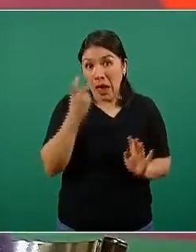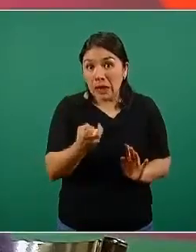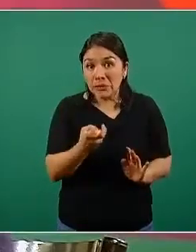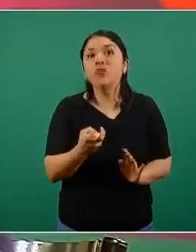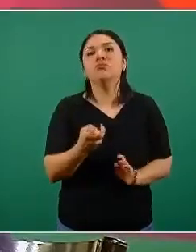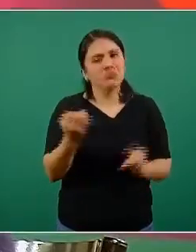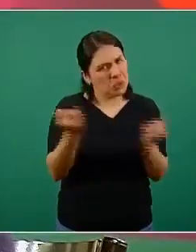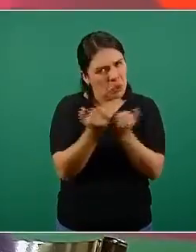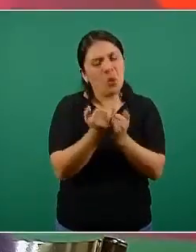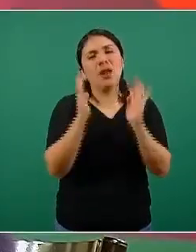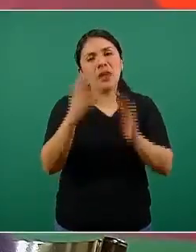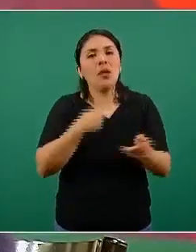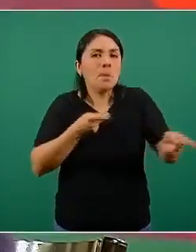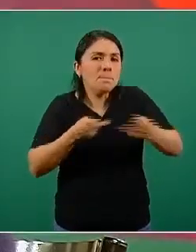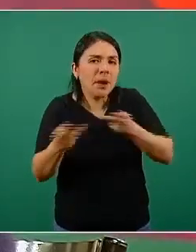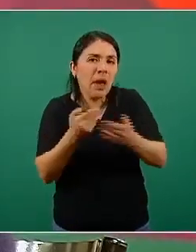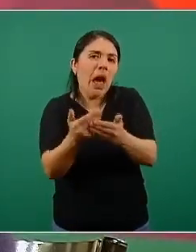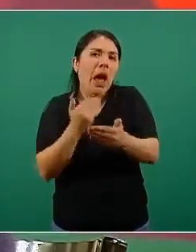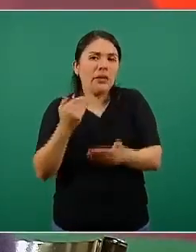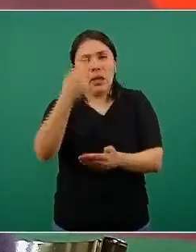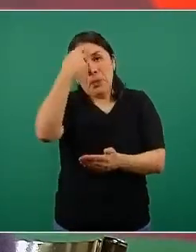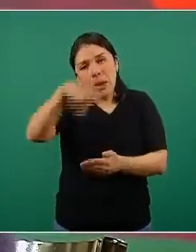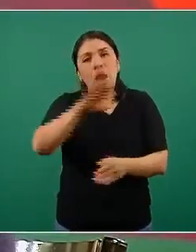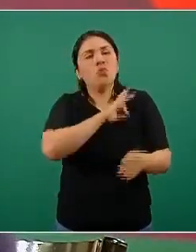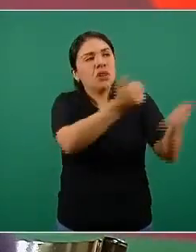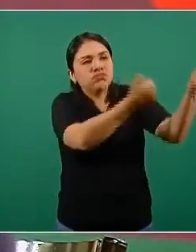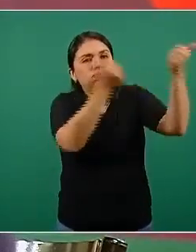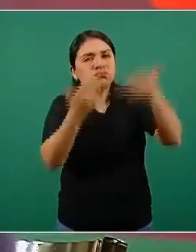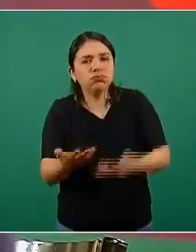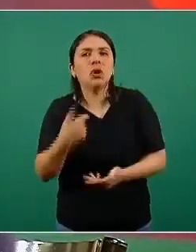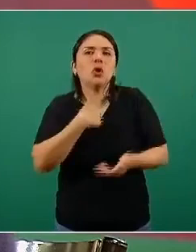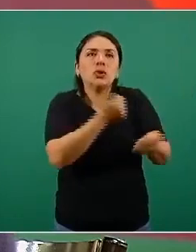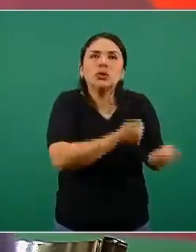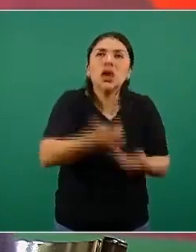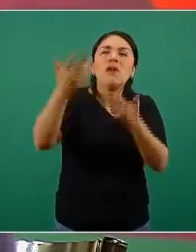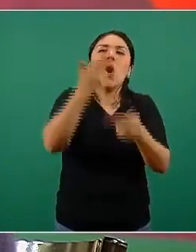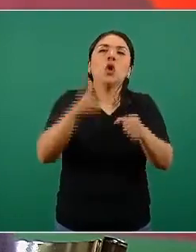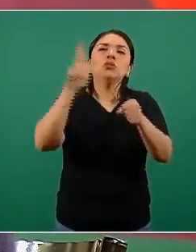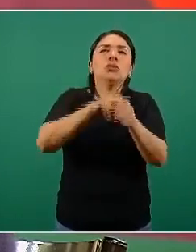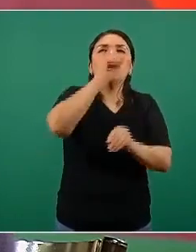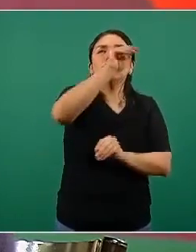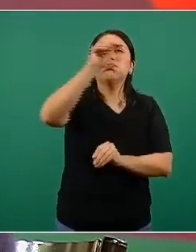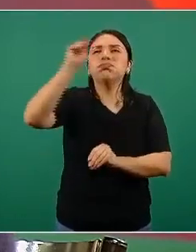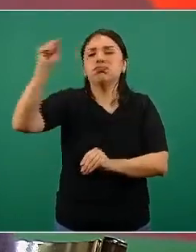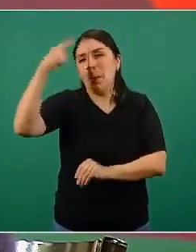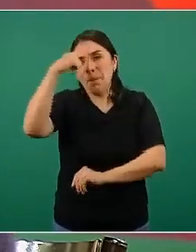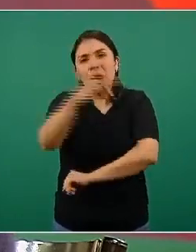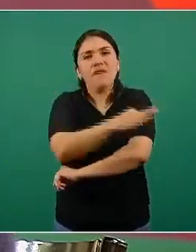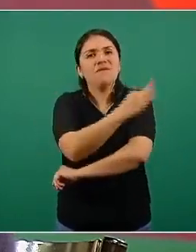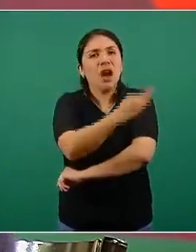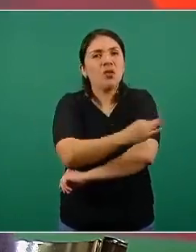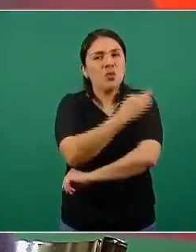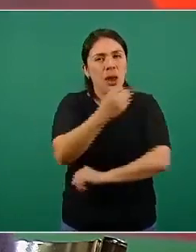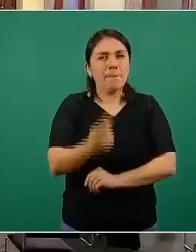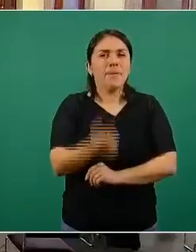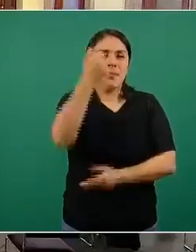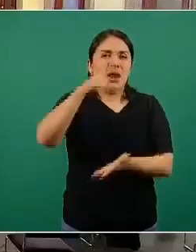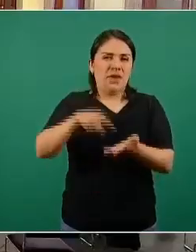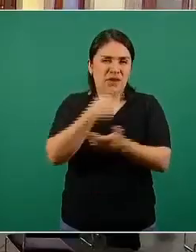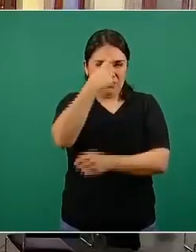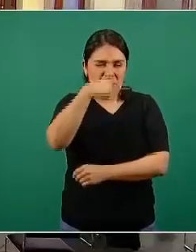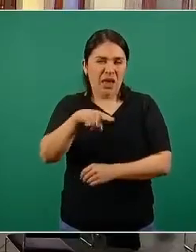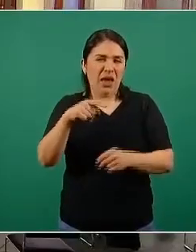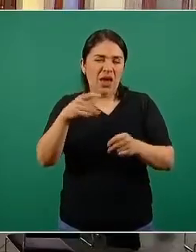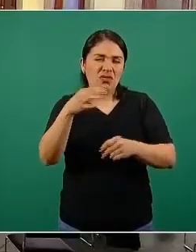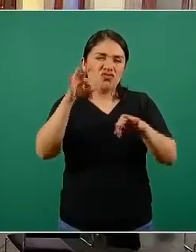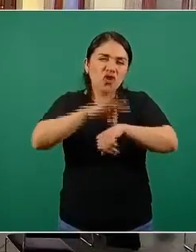pues también ya estaríamos preparados para recibirlas y distribuirlas en los hospitales donde se vacunaron el personal de salud en